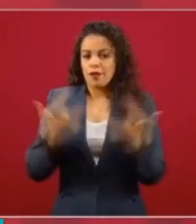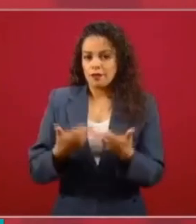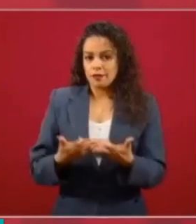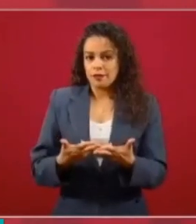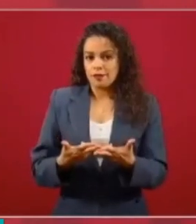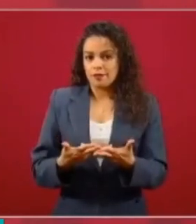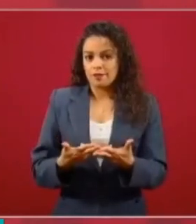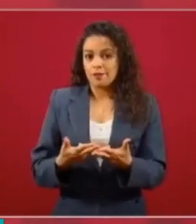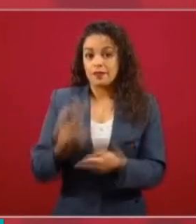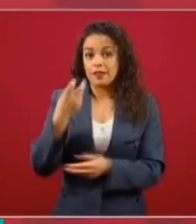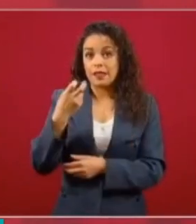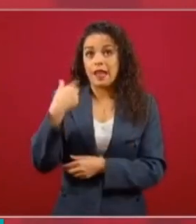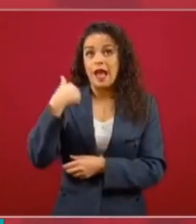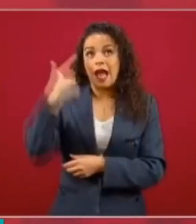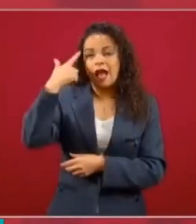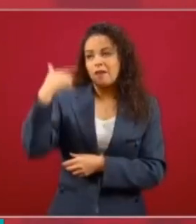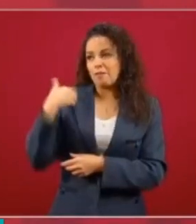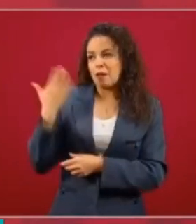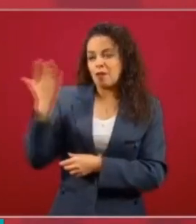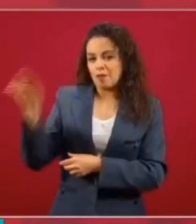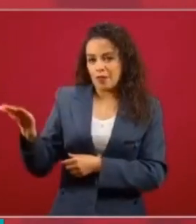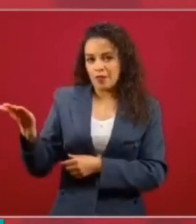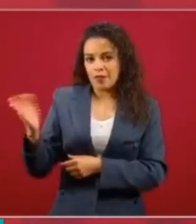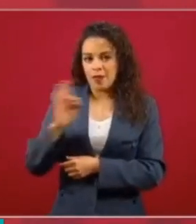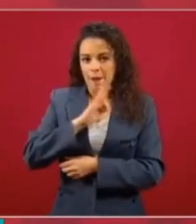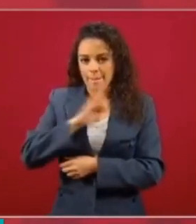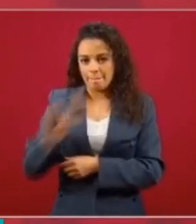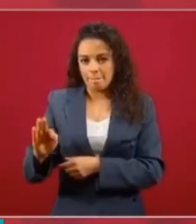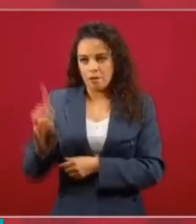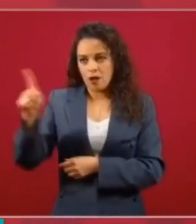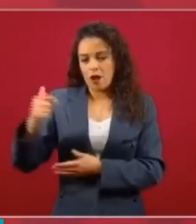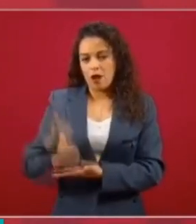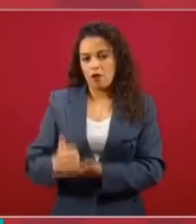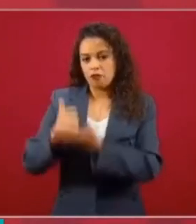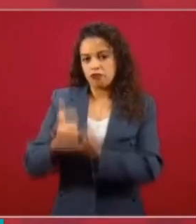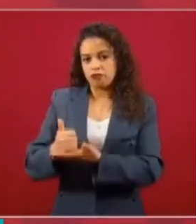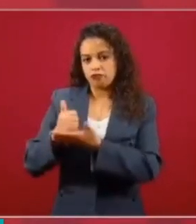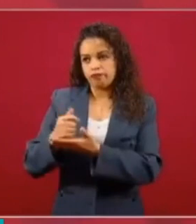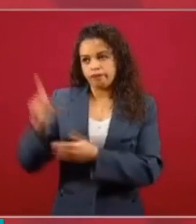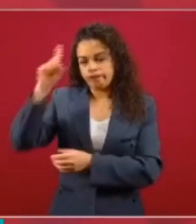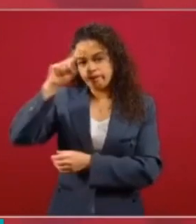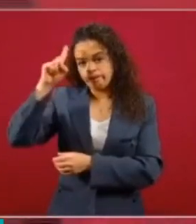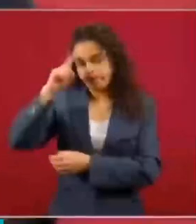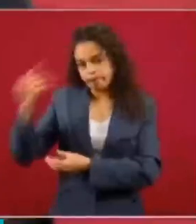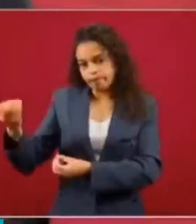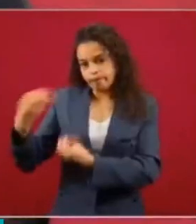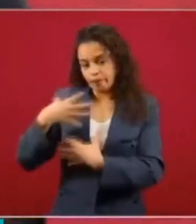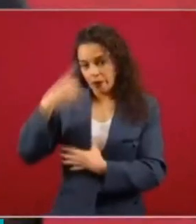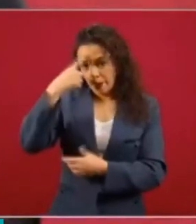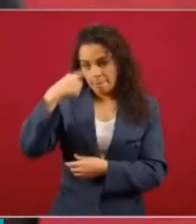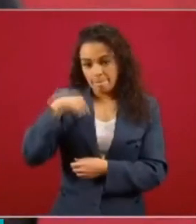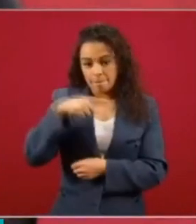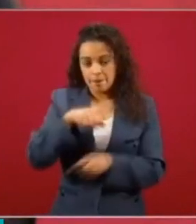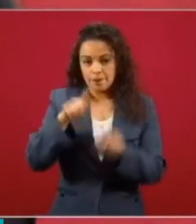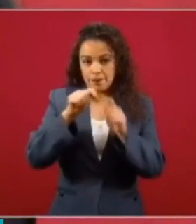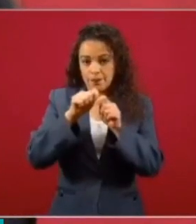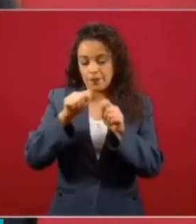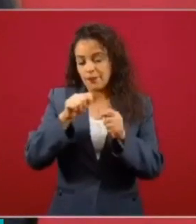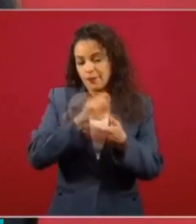Entonces le pedí que me asesorara en la tesis y fue mi asesora de tesis.